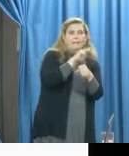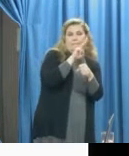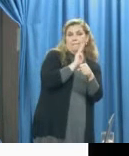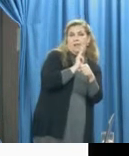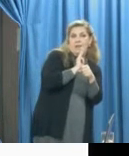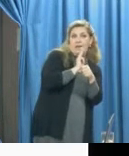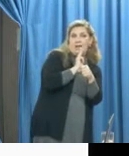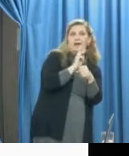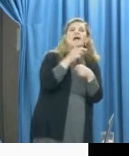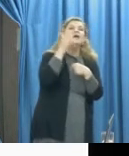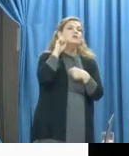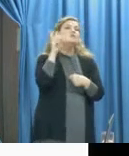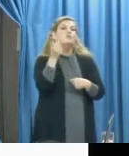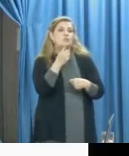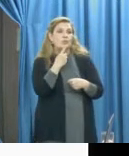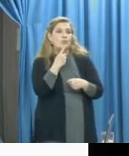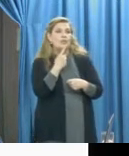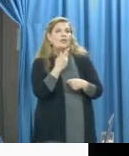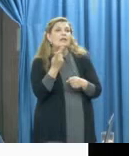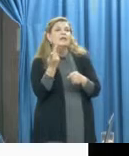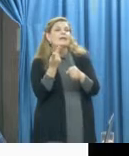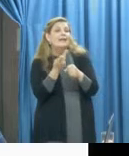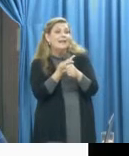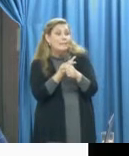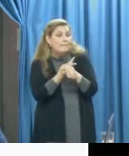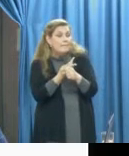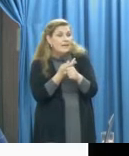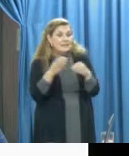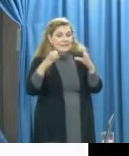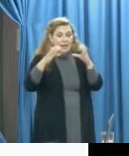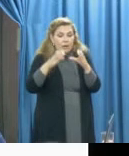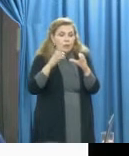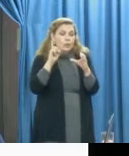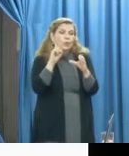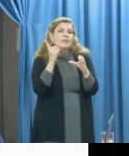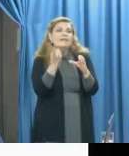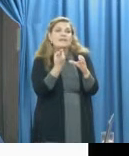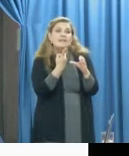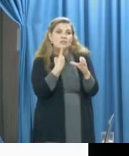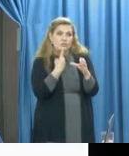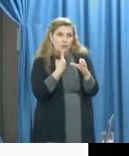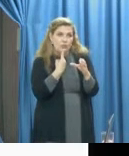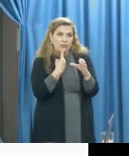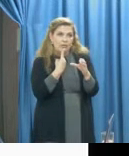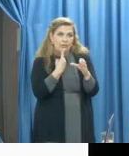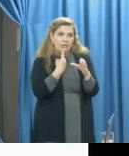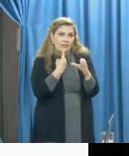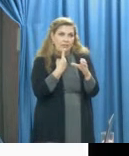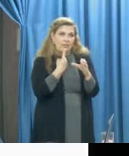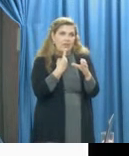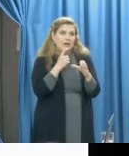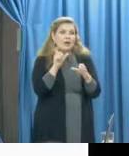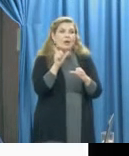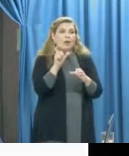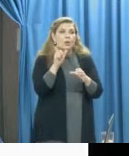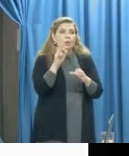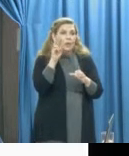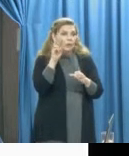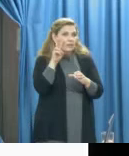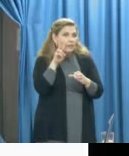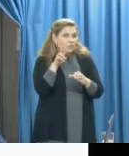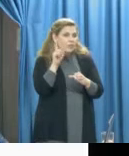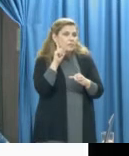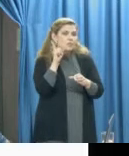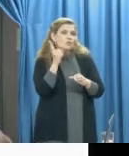afectada. Y hay algo que sucede mucho en la comunidad sorda. Y cuando se nos presenta